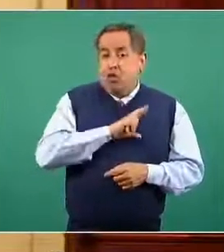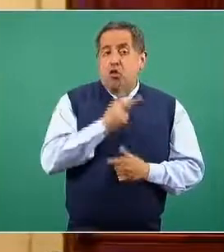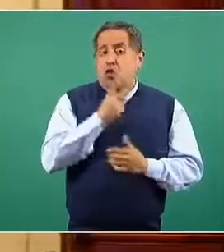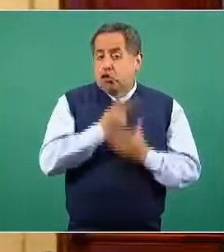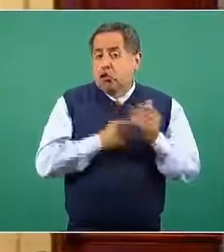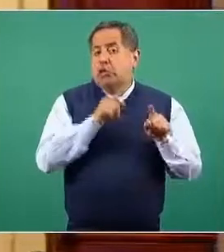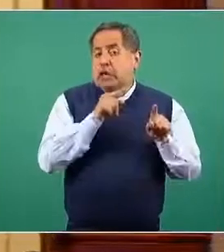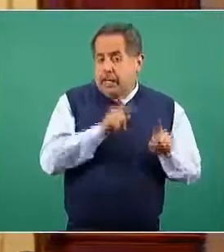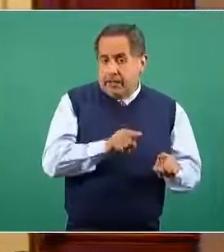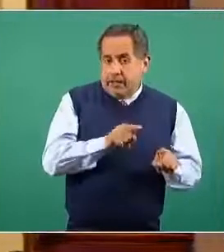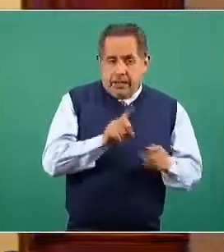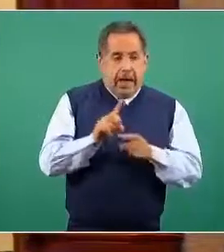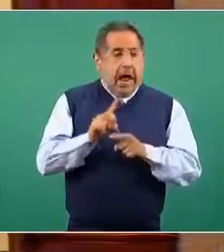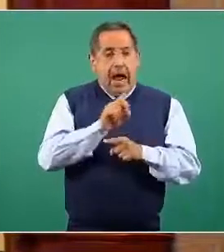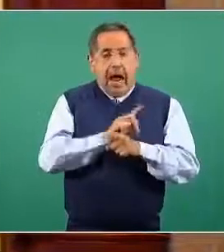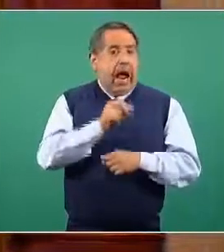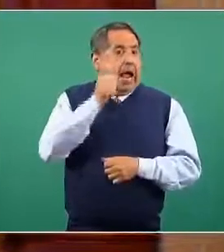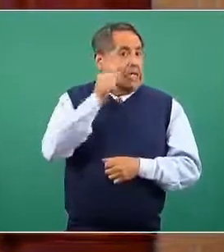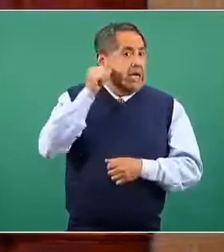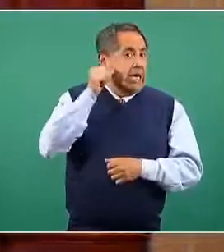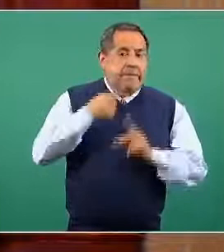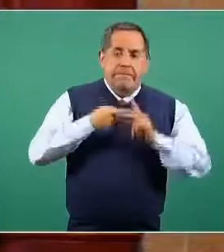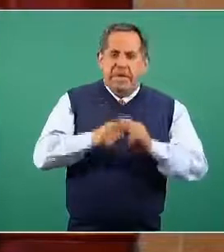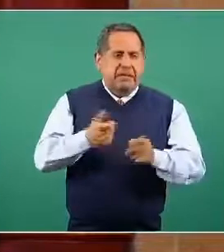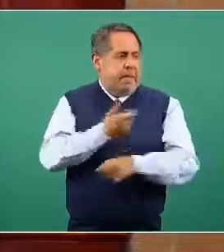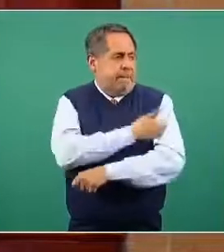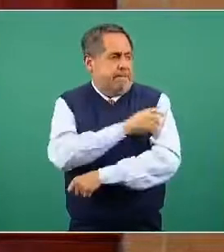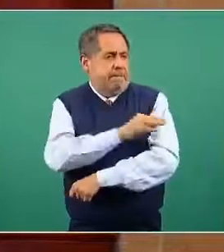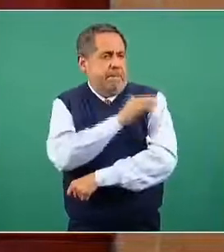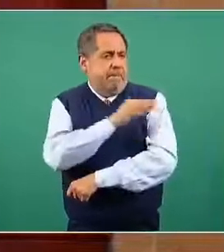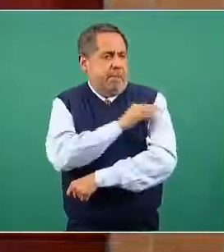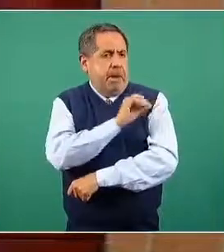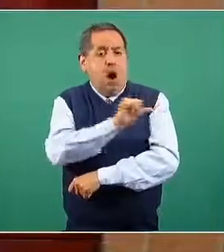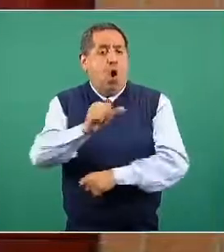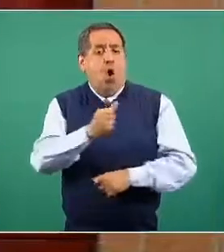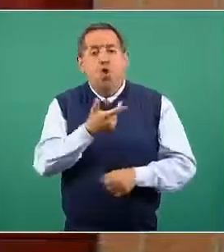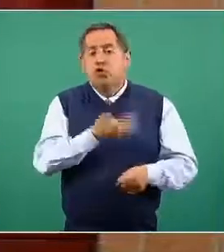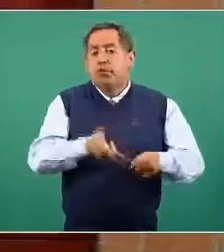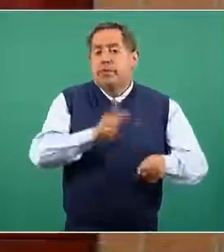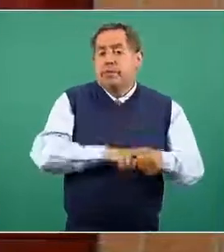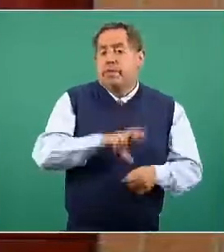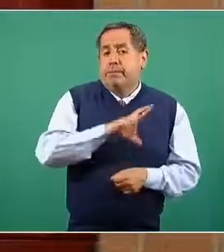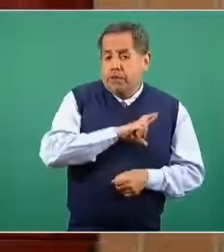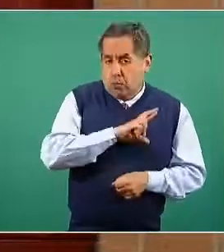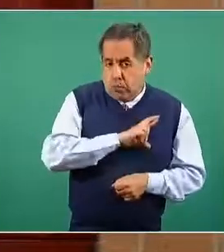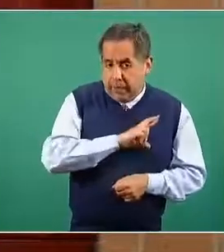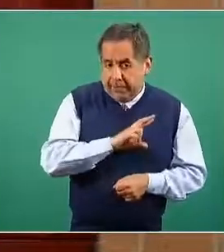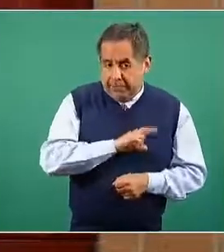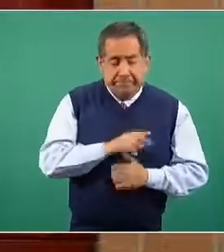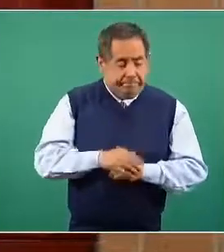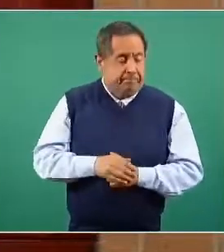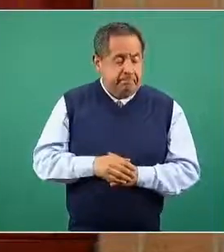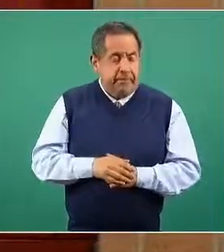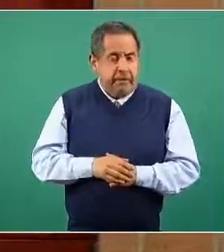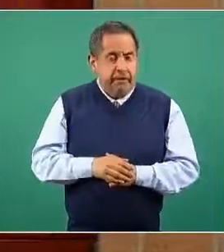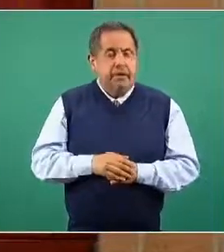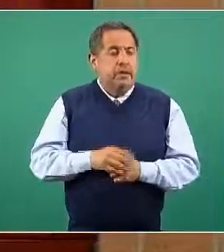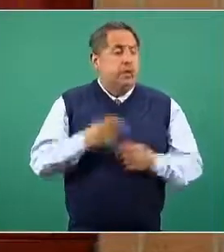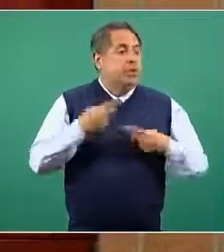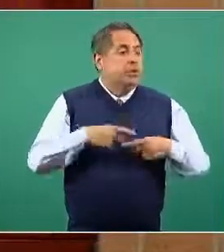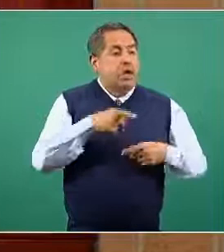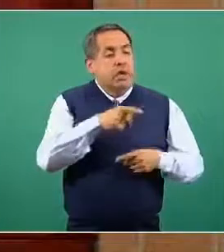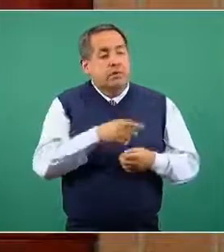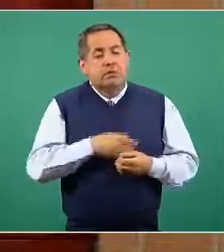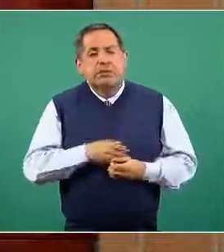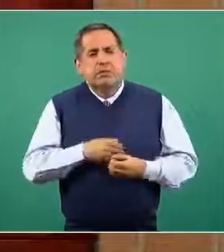ayer se está vacunando de manera muy amplia. Las equivalencias del personal de salud en el sector